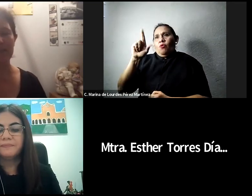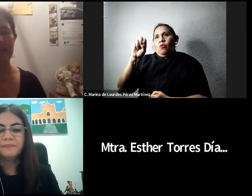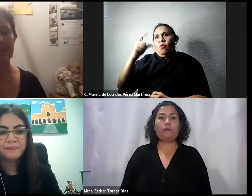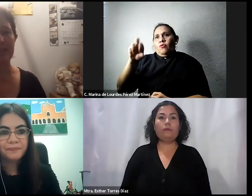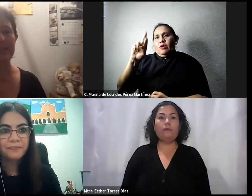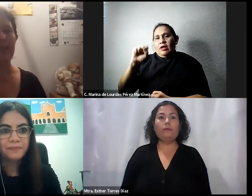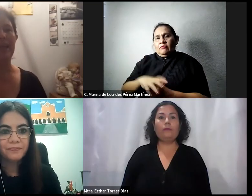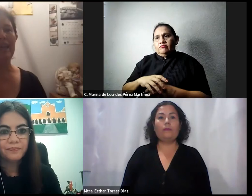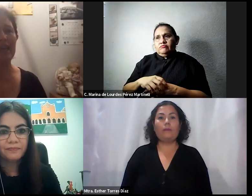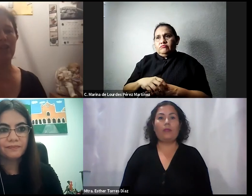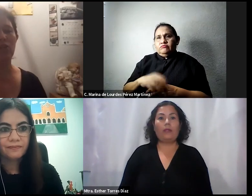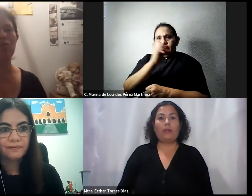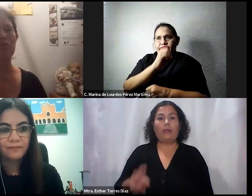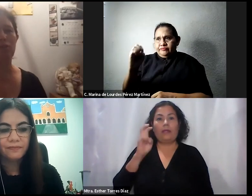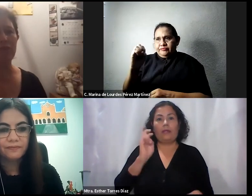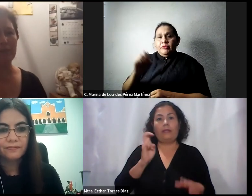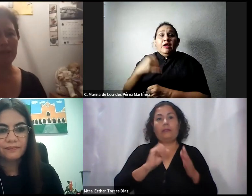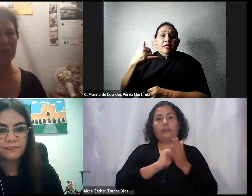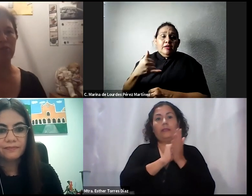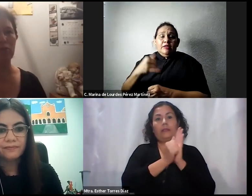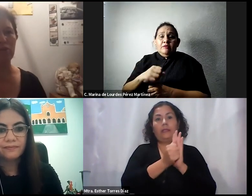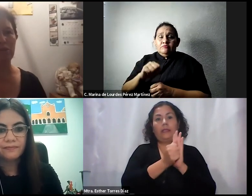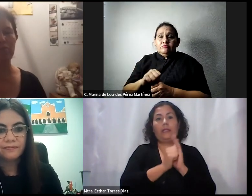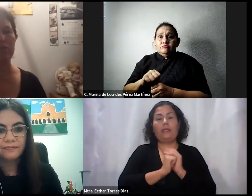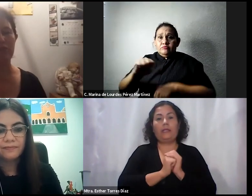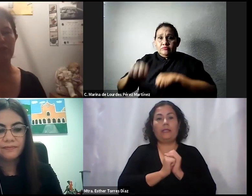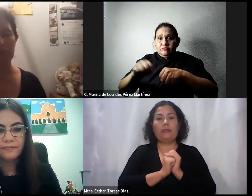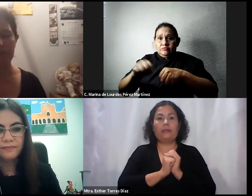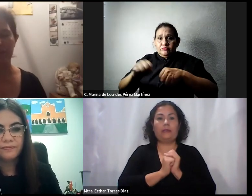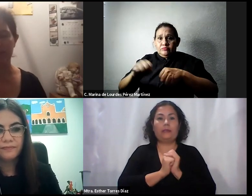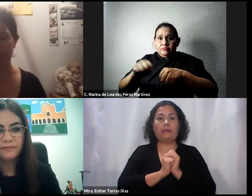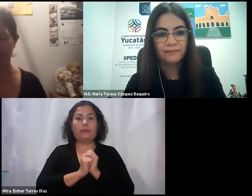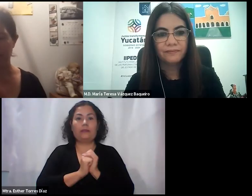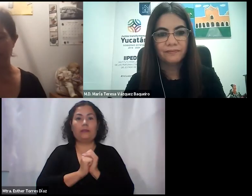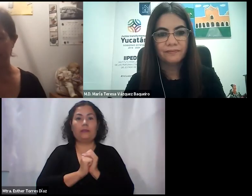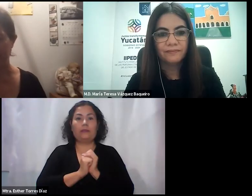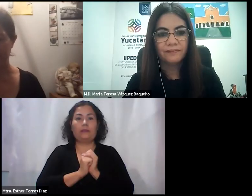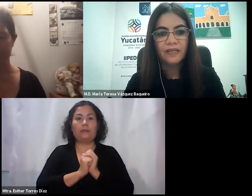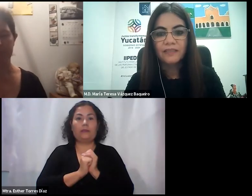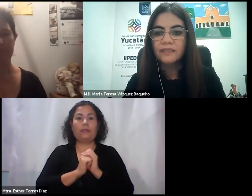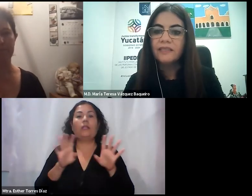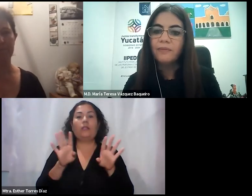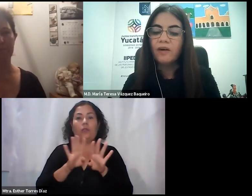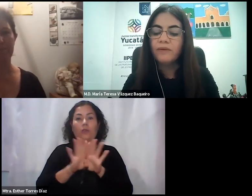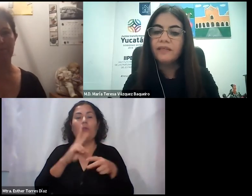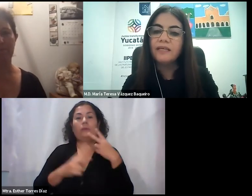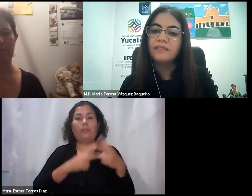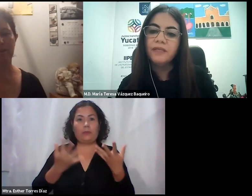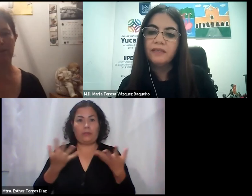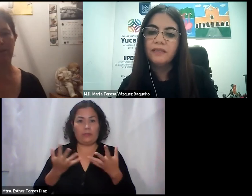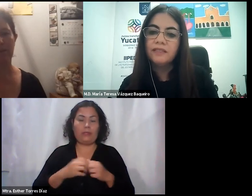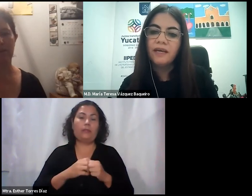para las vías ciclistas y los confinamientos, cómo los vamos, estos dispositivos de confinamiento. Sí, también